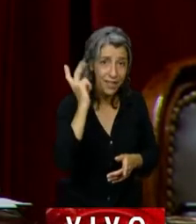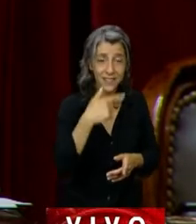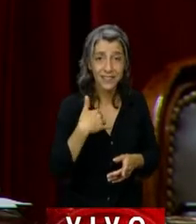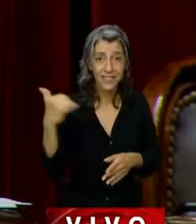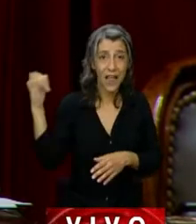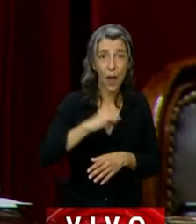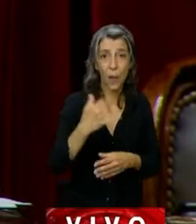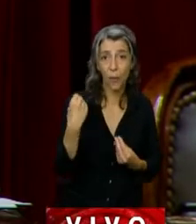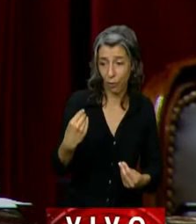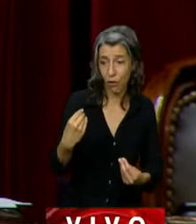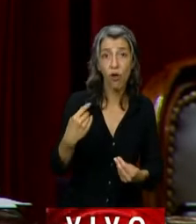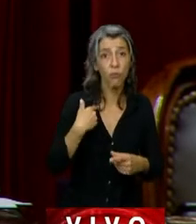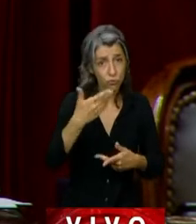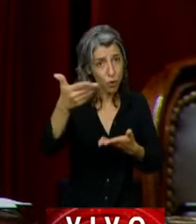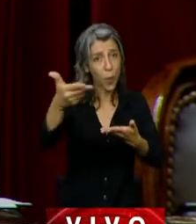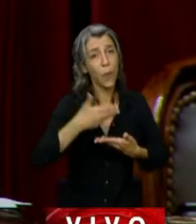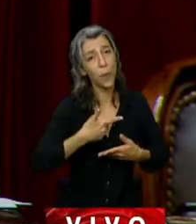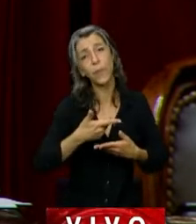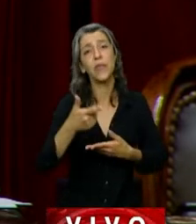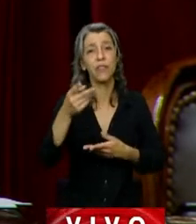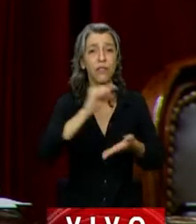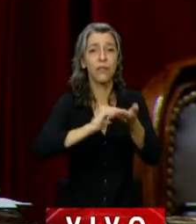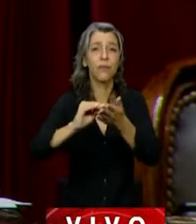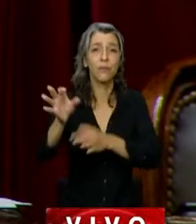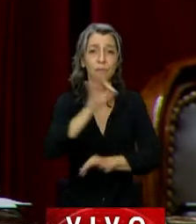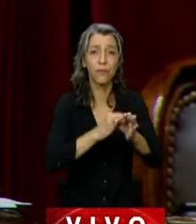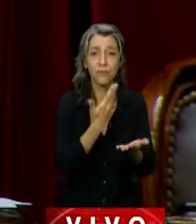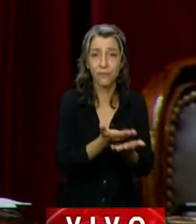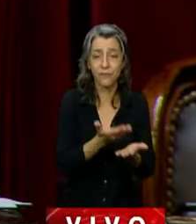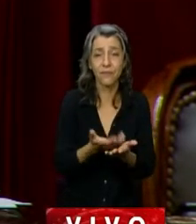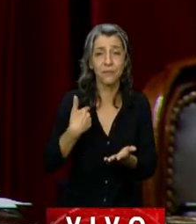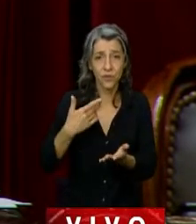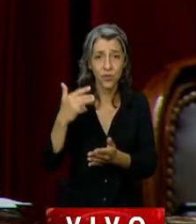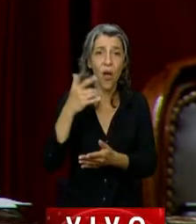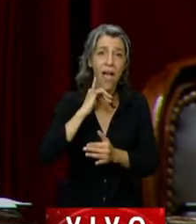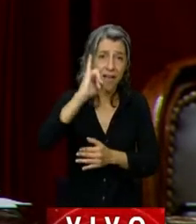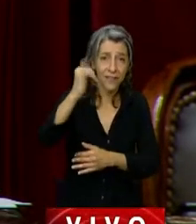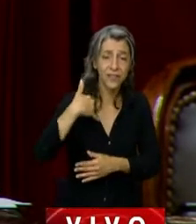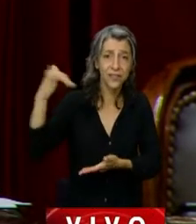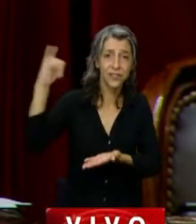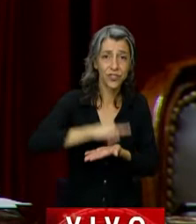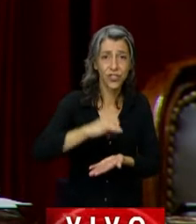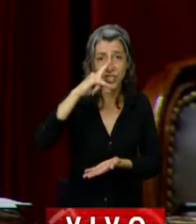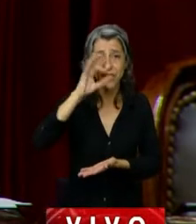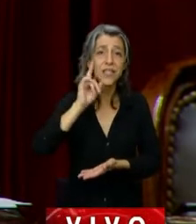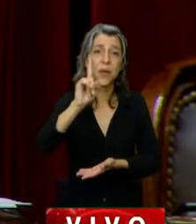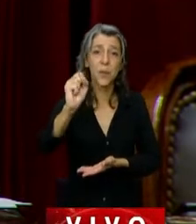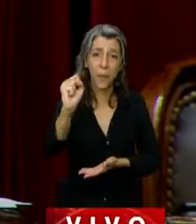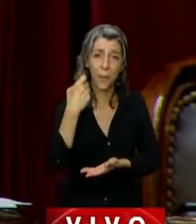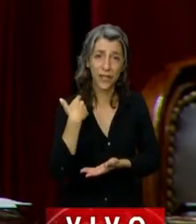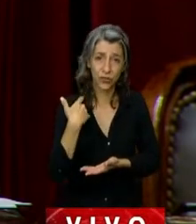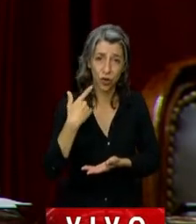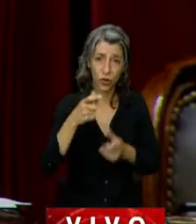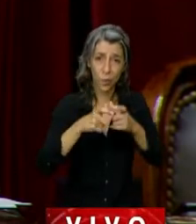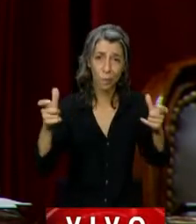diputados que presentaron el proyecto de ley, sale 60, 70 mil pesos un pasaje de avión para un vecino de Río Grande. ¿Alguien cree